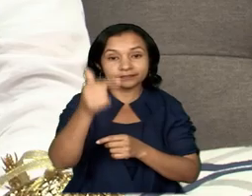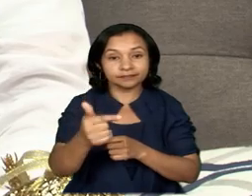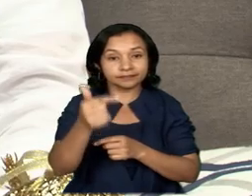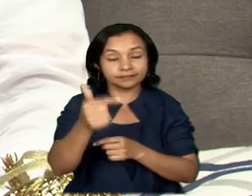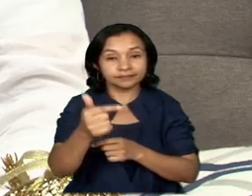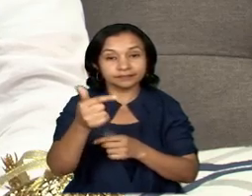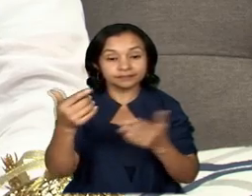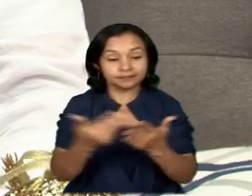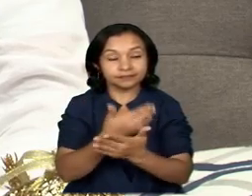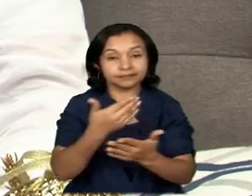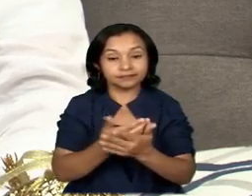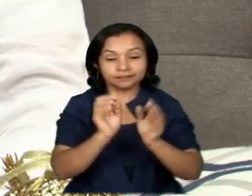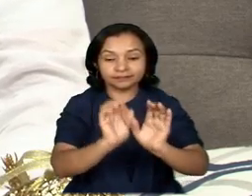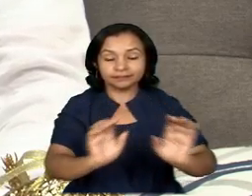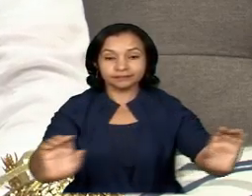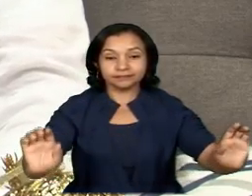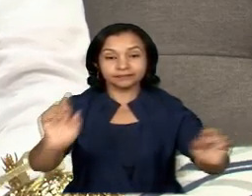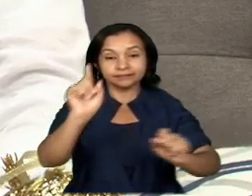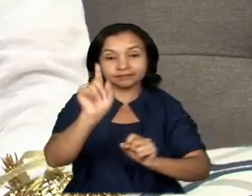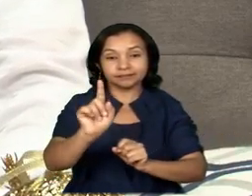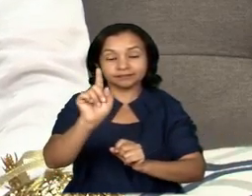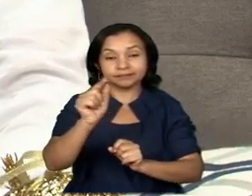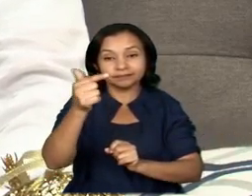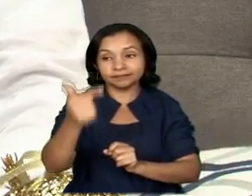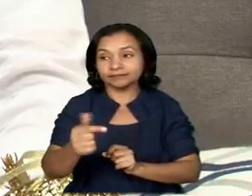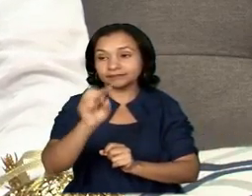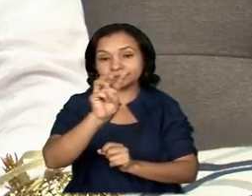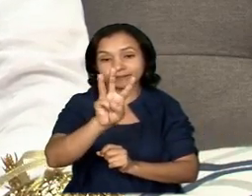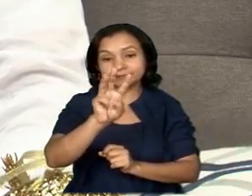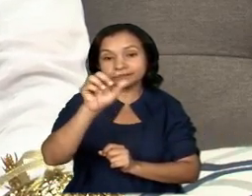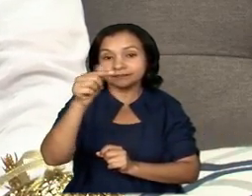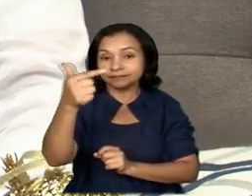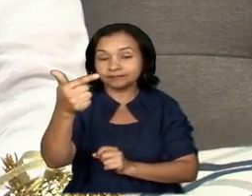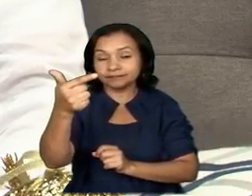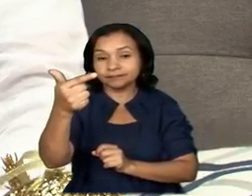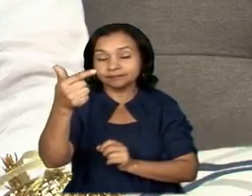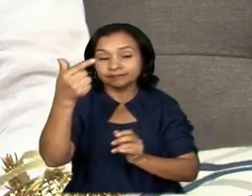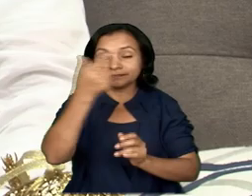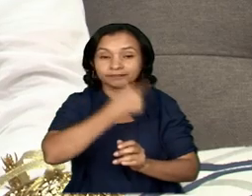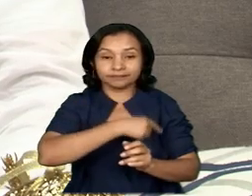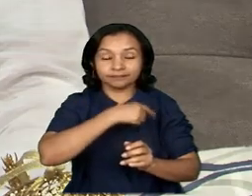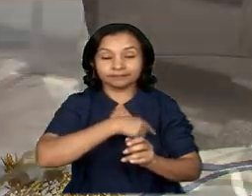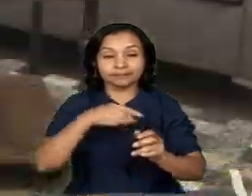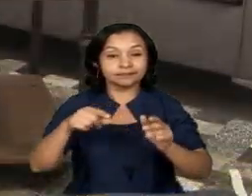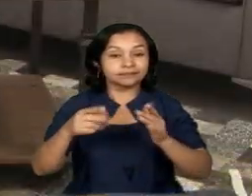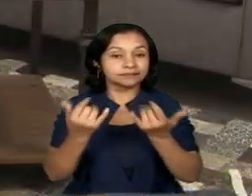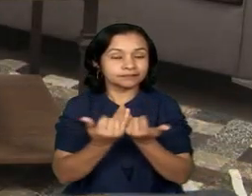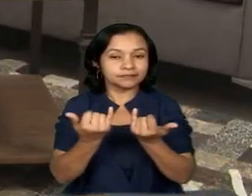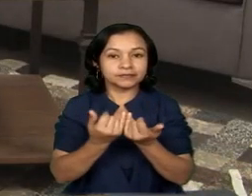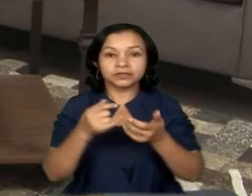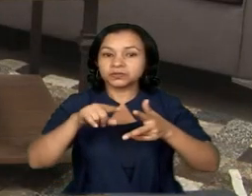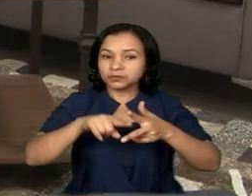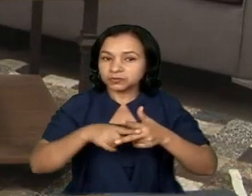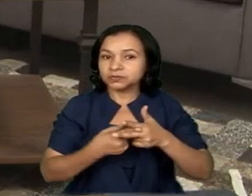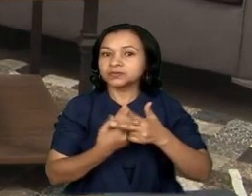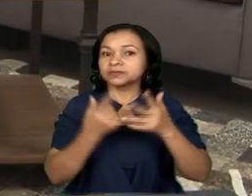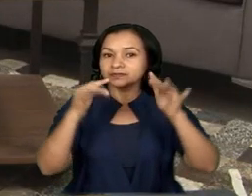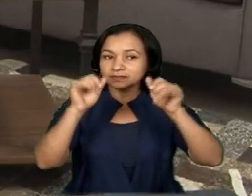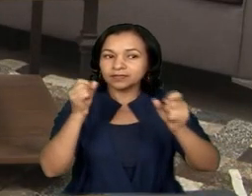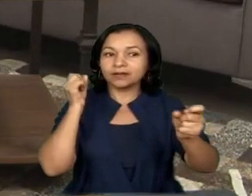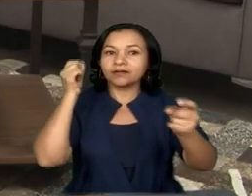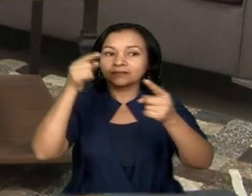la nueva generación de niños y niñas en 1.137 escuelas de primaria. ¿Y te ha planteado el reto a partir de esa? El reto es